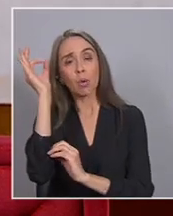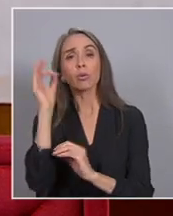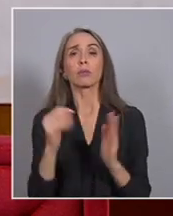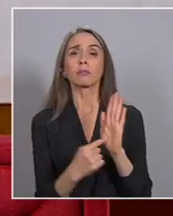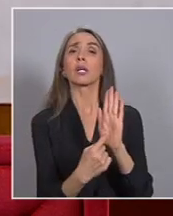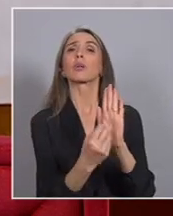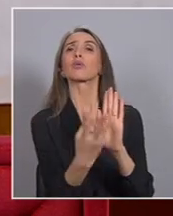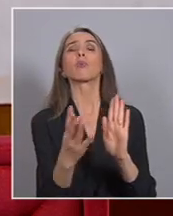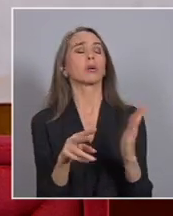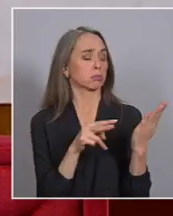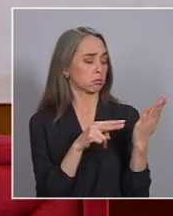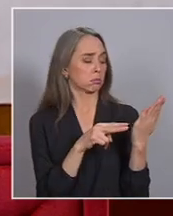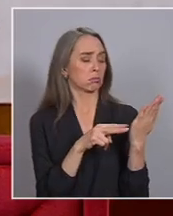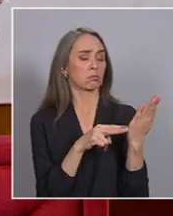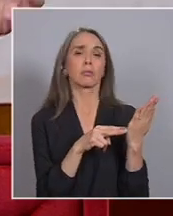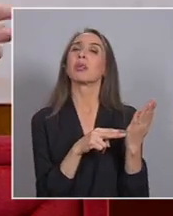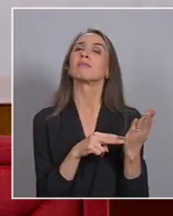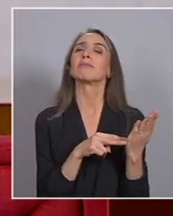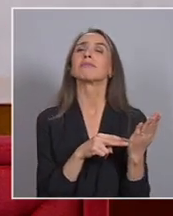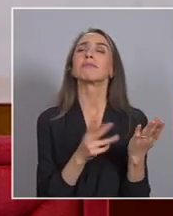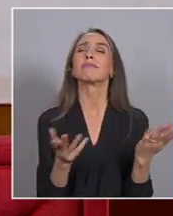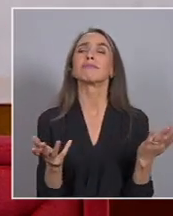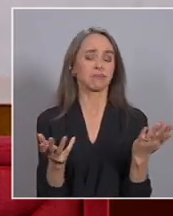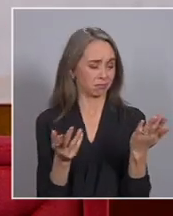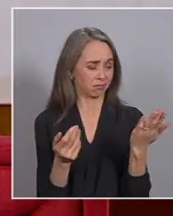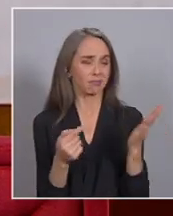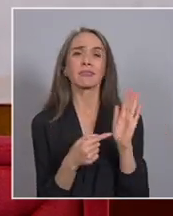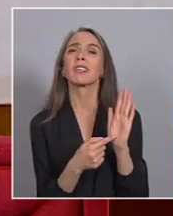pareciera que uno se solaza, como que